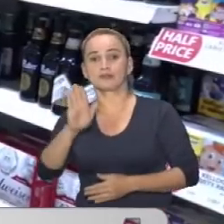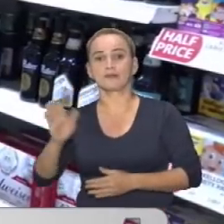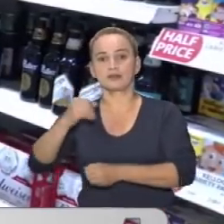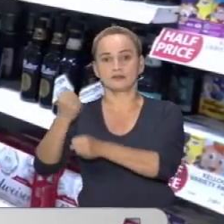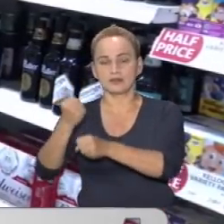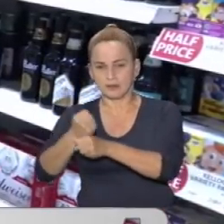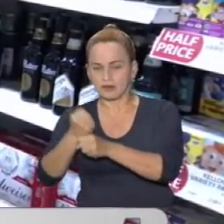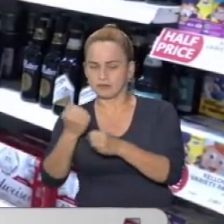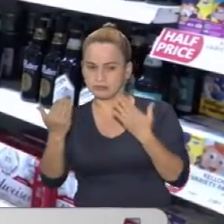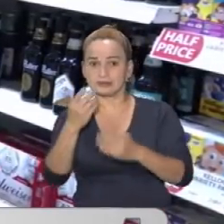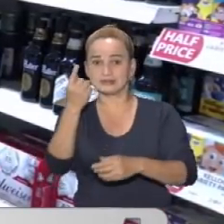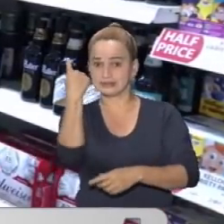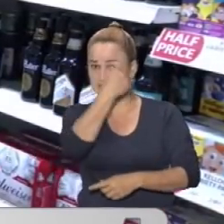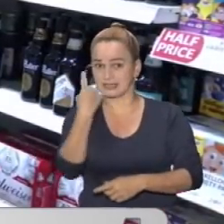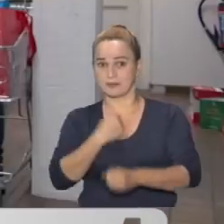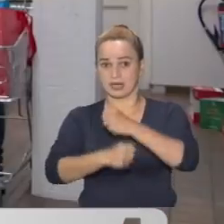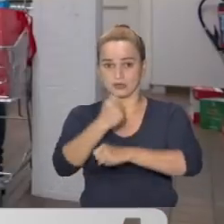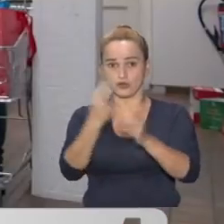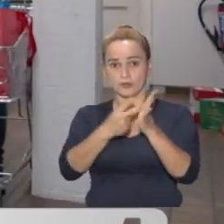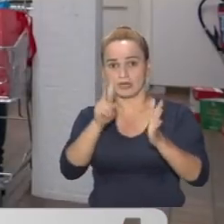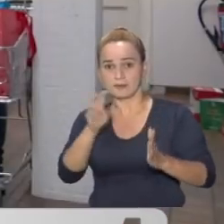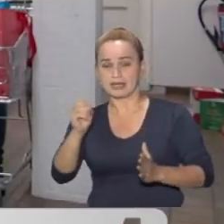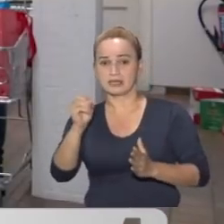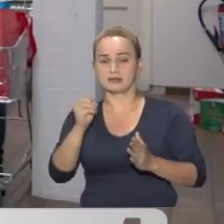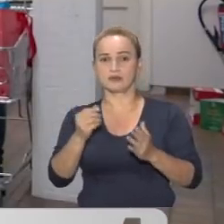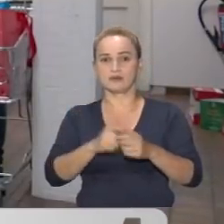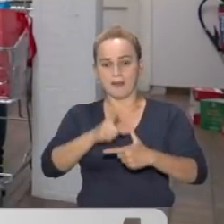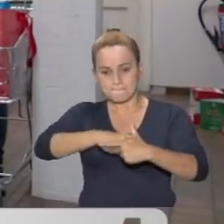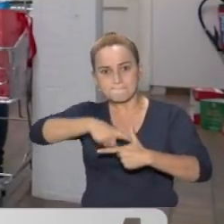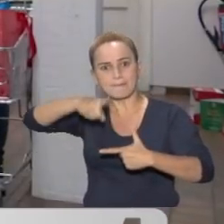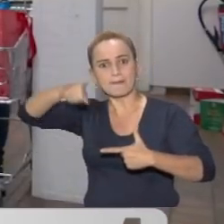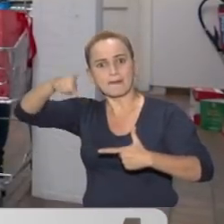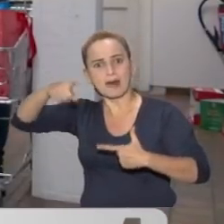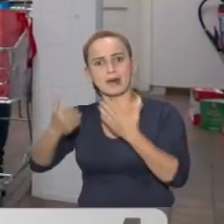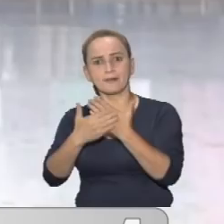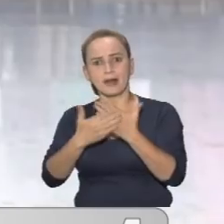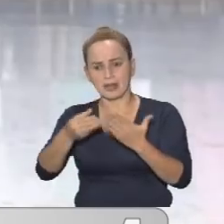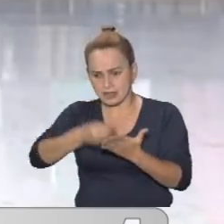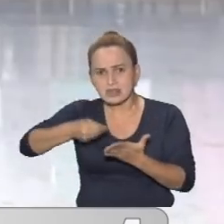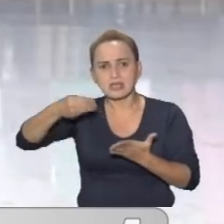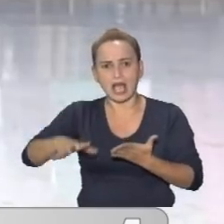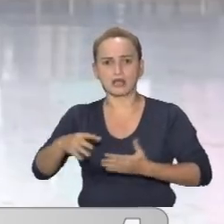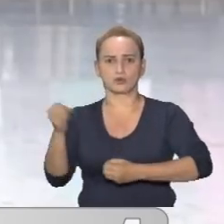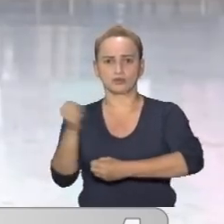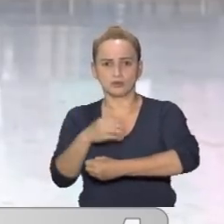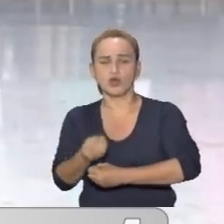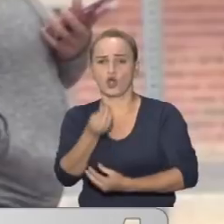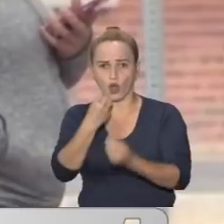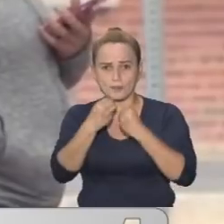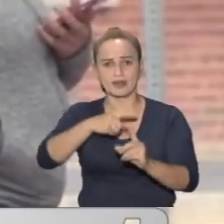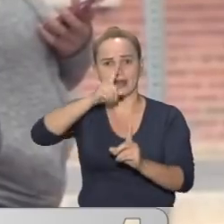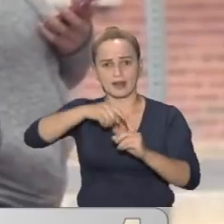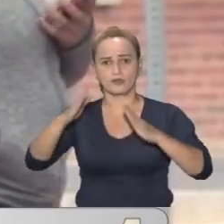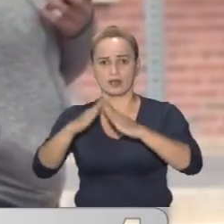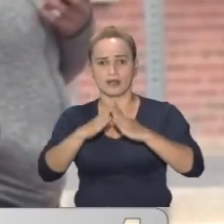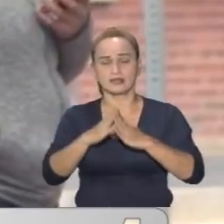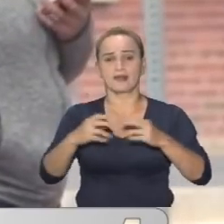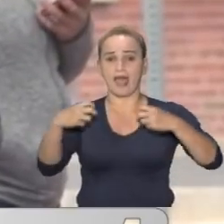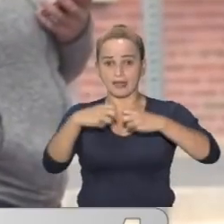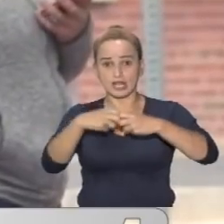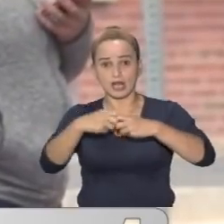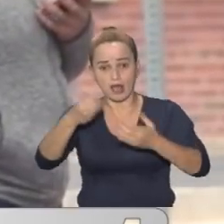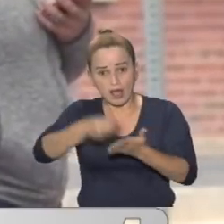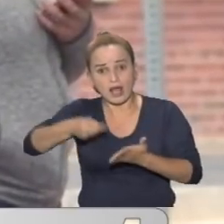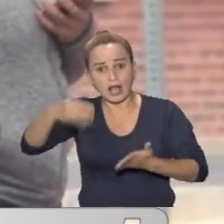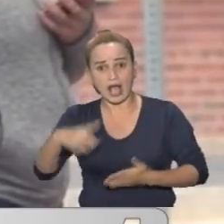Trabajo, en comparación con septiembre del año pasado, se registraron aumentos notables en los precios de alimentos y de los alquileres. Los precios de la energía también